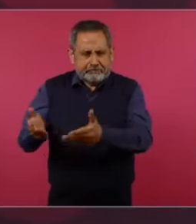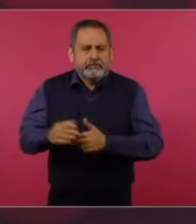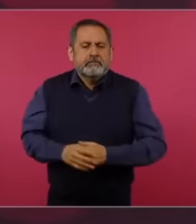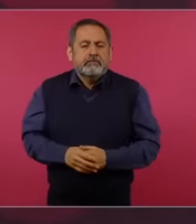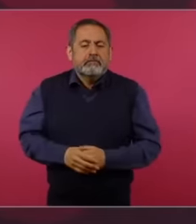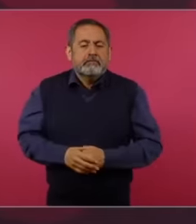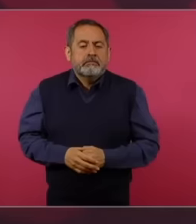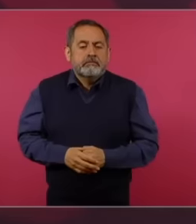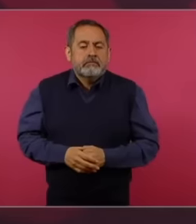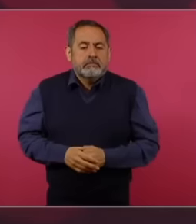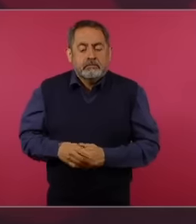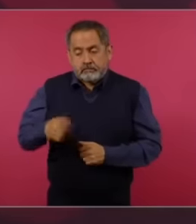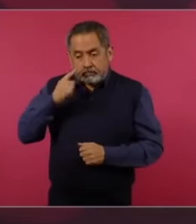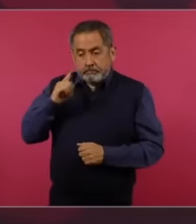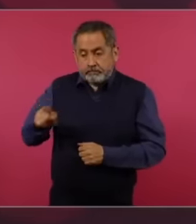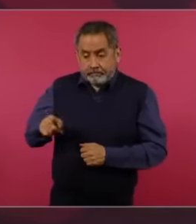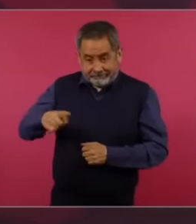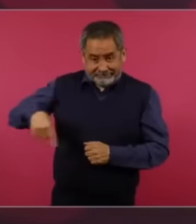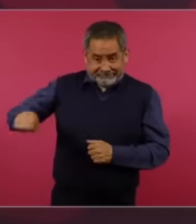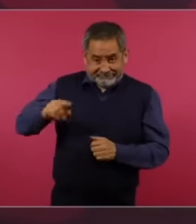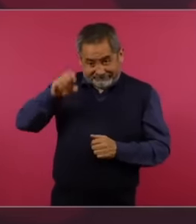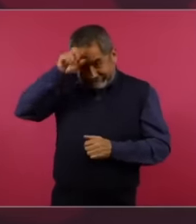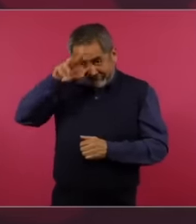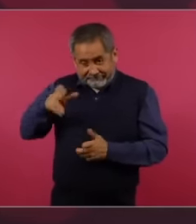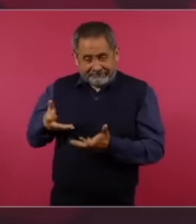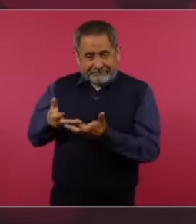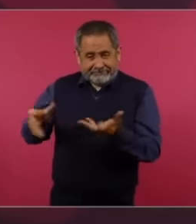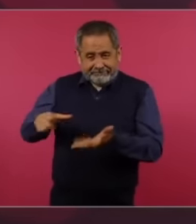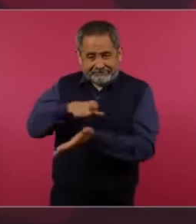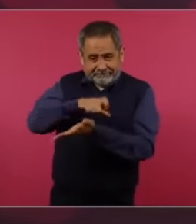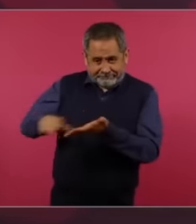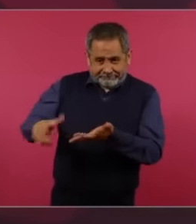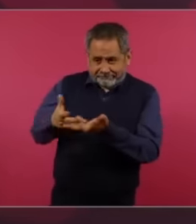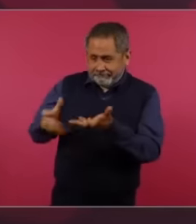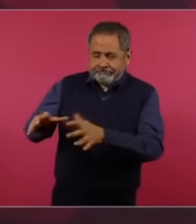y se iba a comprar el terreno, se iba